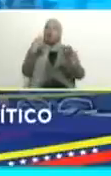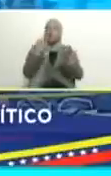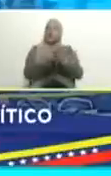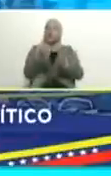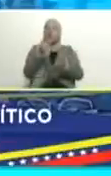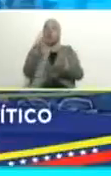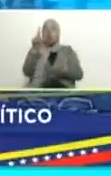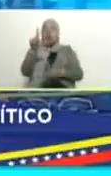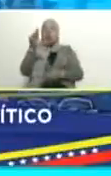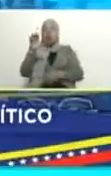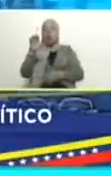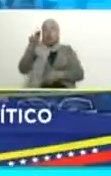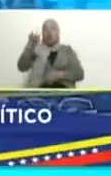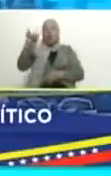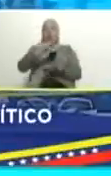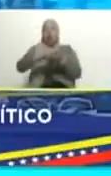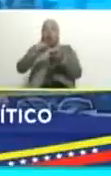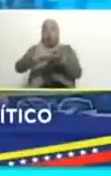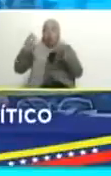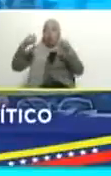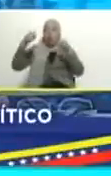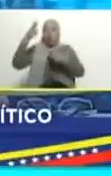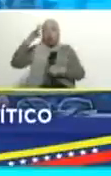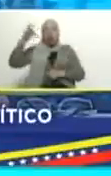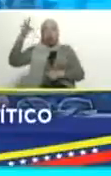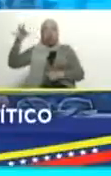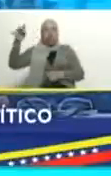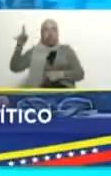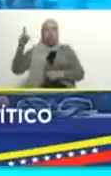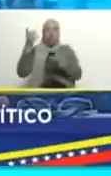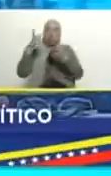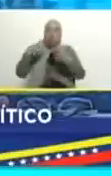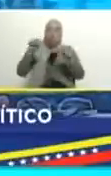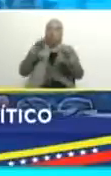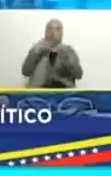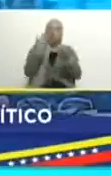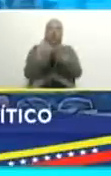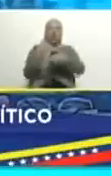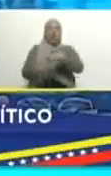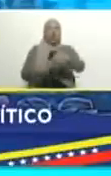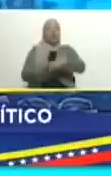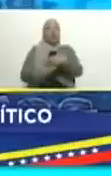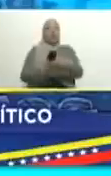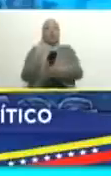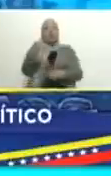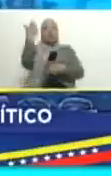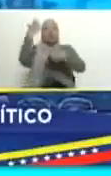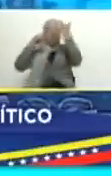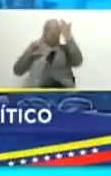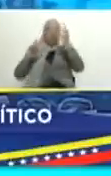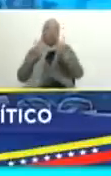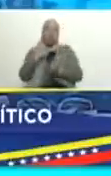revolucionaria. Y sin práctica revolucionaria, no hay teoría revolucionaria, dice Hugo Chávez.